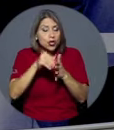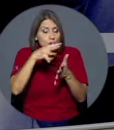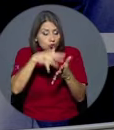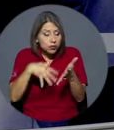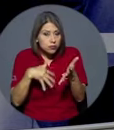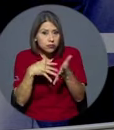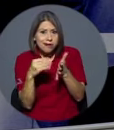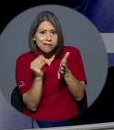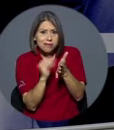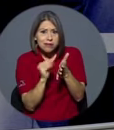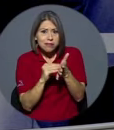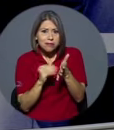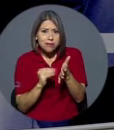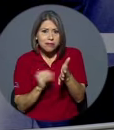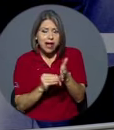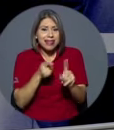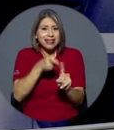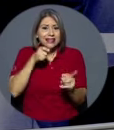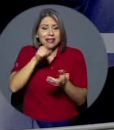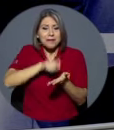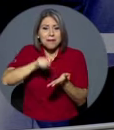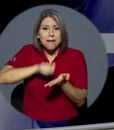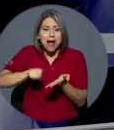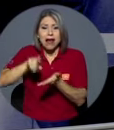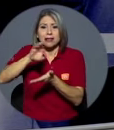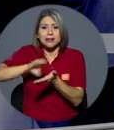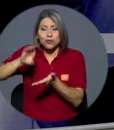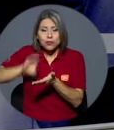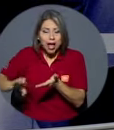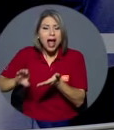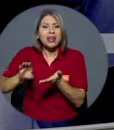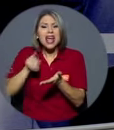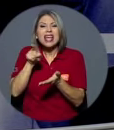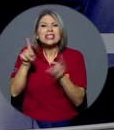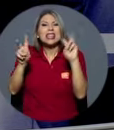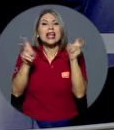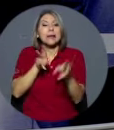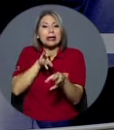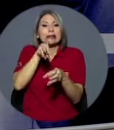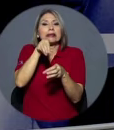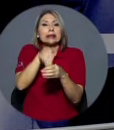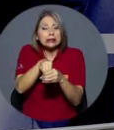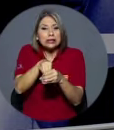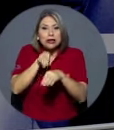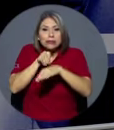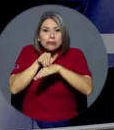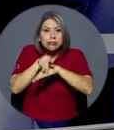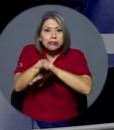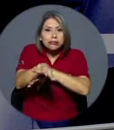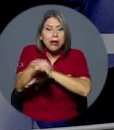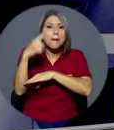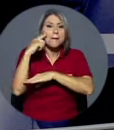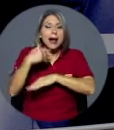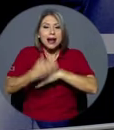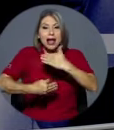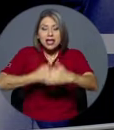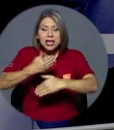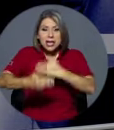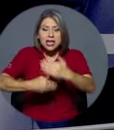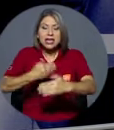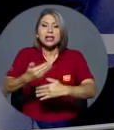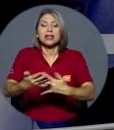formación educativa, ¿verdad? Desde la primaria a secundaria, históricamente, para ir, digamos, construyendo